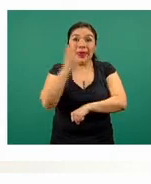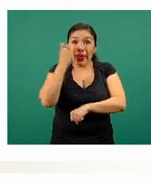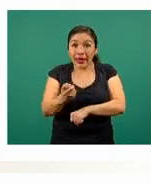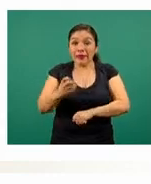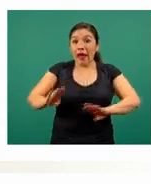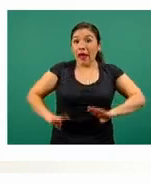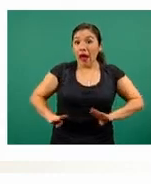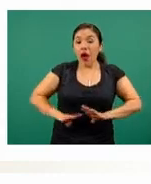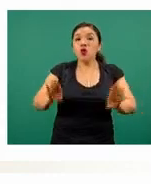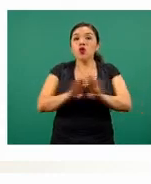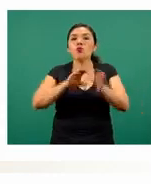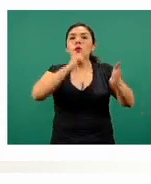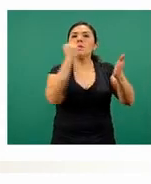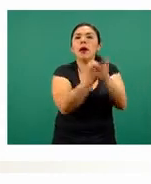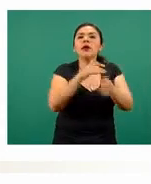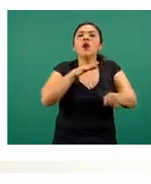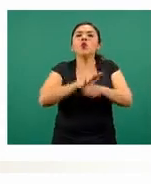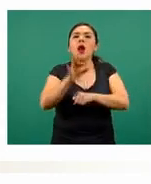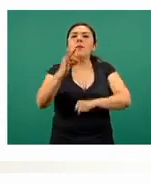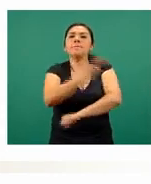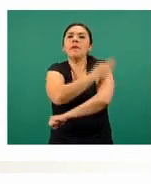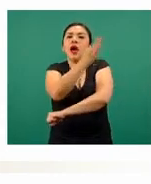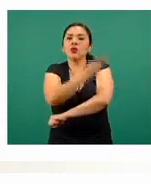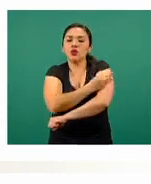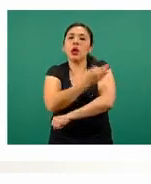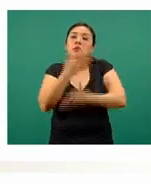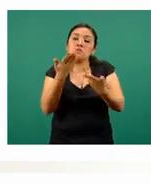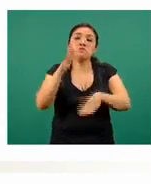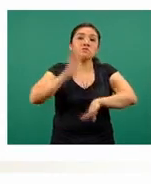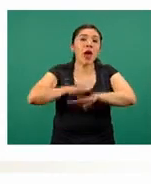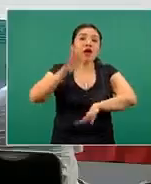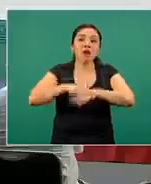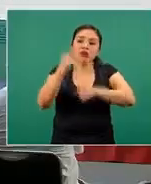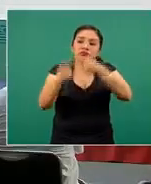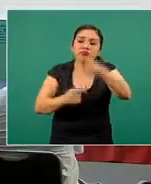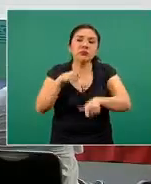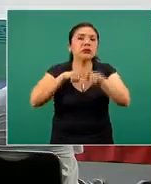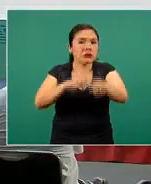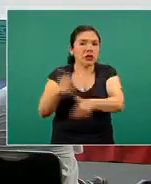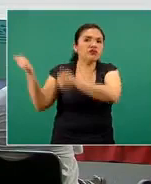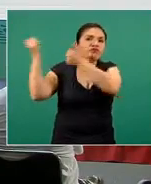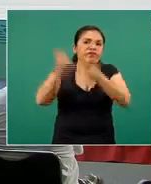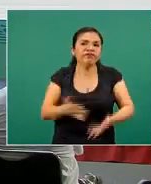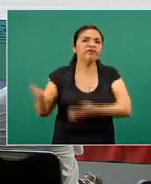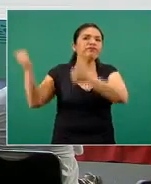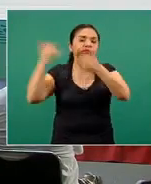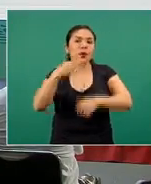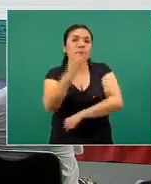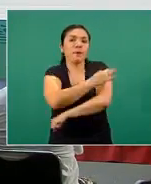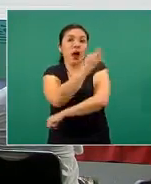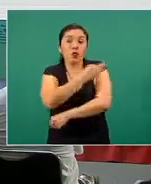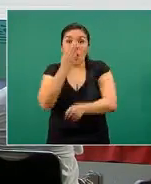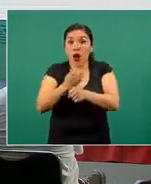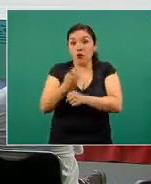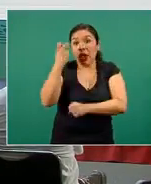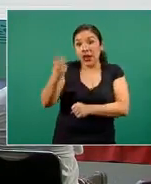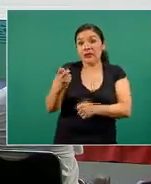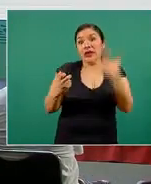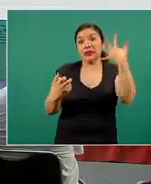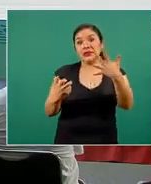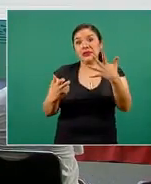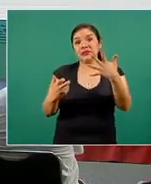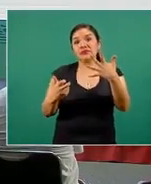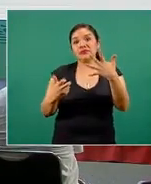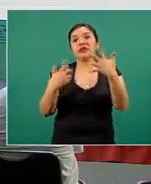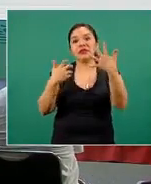distribución por tipo de vacuna y seguiremos recibiendo embarques de estas mismas vacunas, que por el momento son las que están contratadas